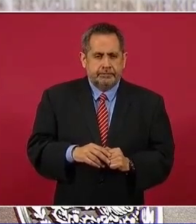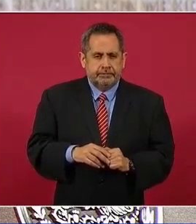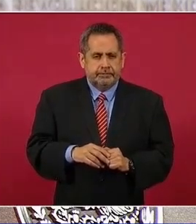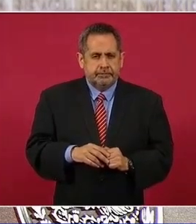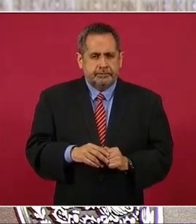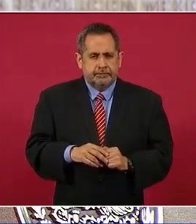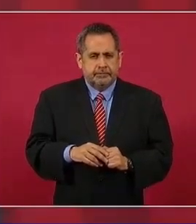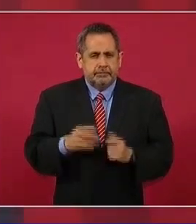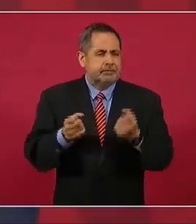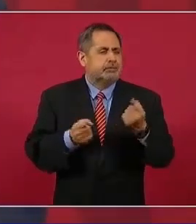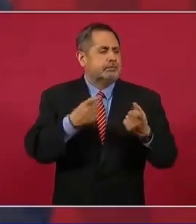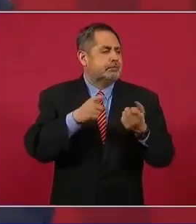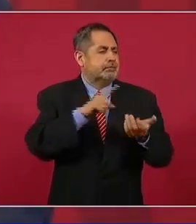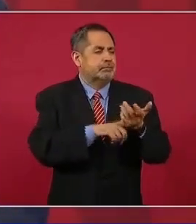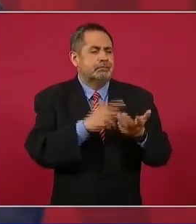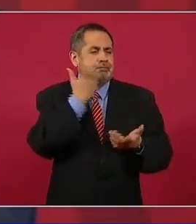manejo politiquero